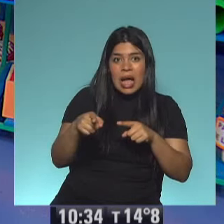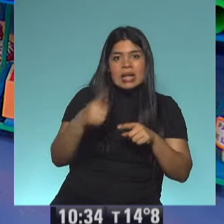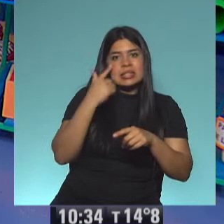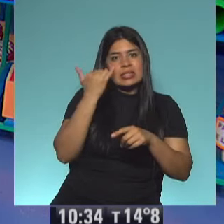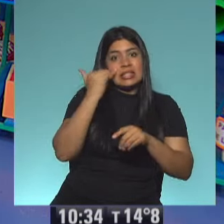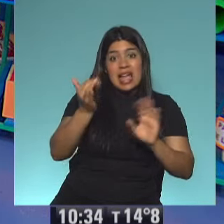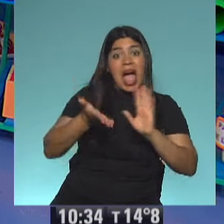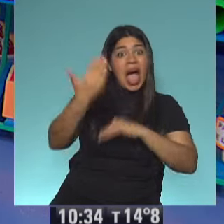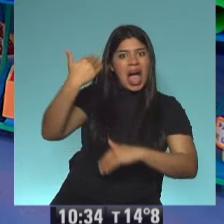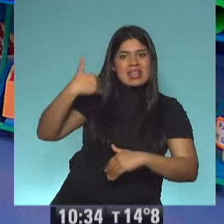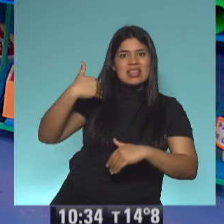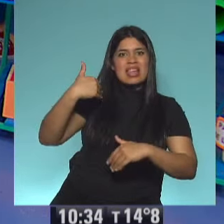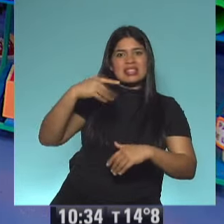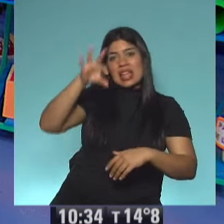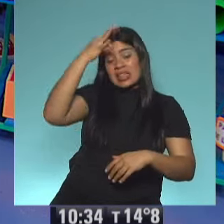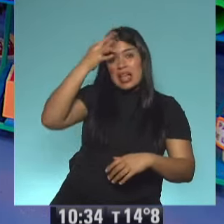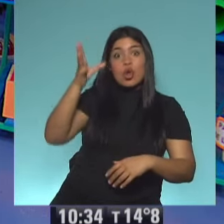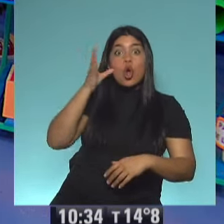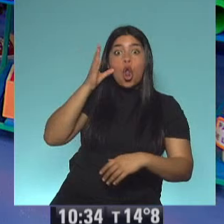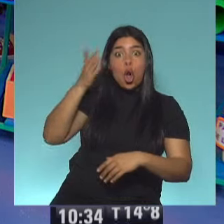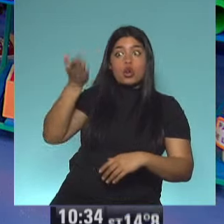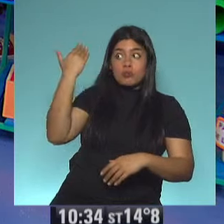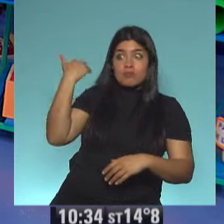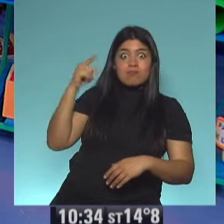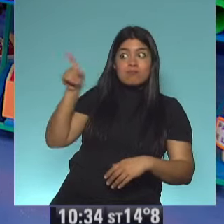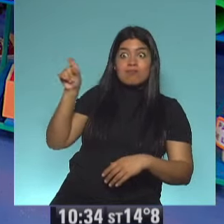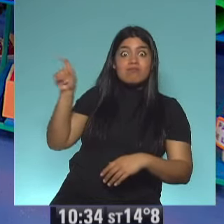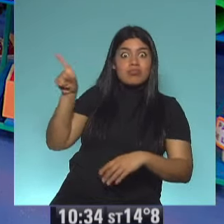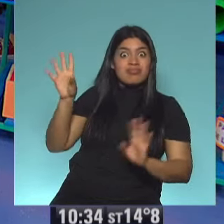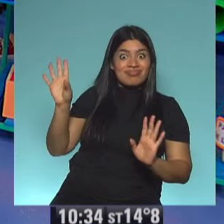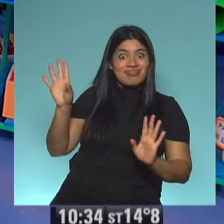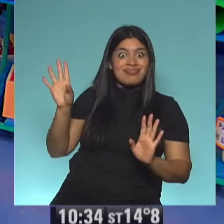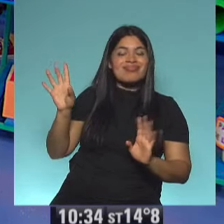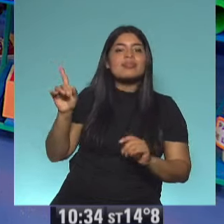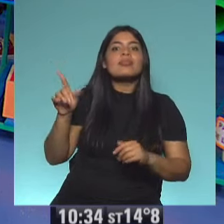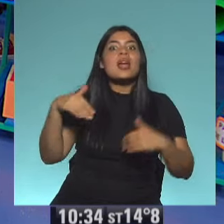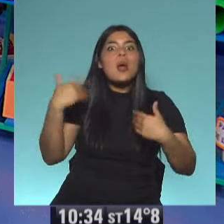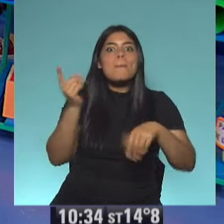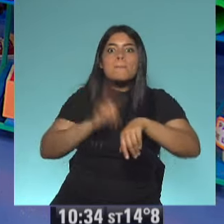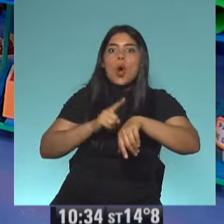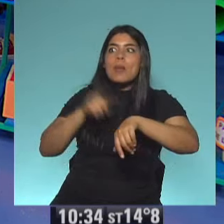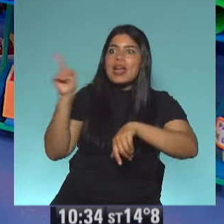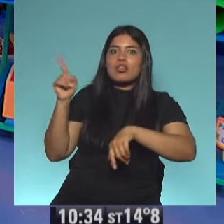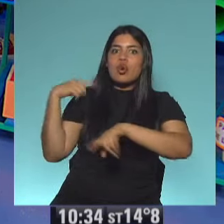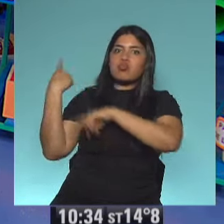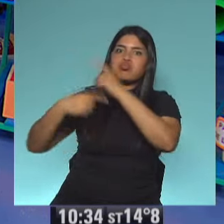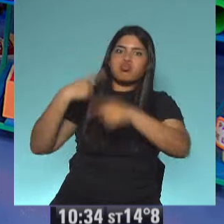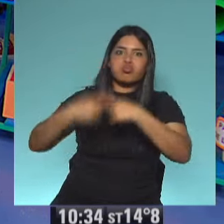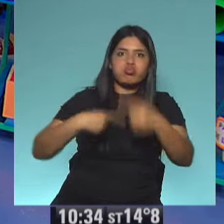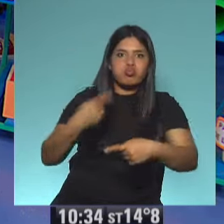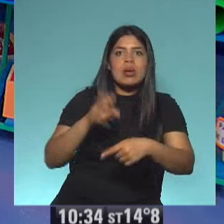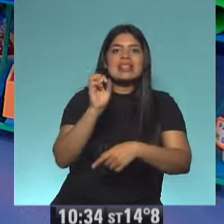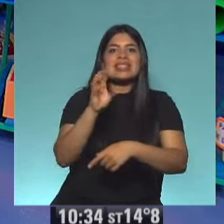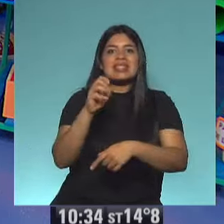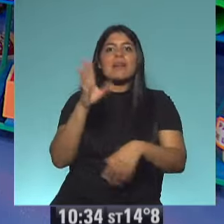Teatro Colón, desde ese momento nuestro carnaval se llama carnaval artesanal, o sea, se denomina